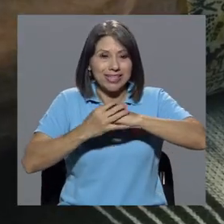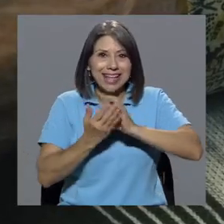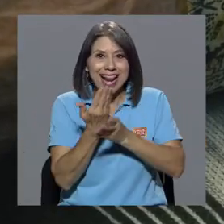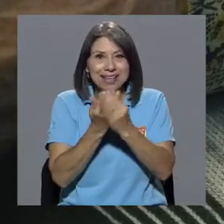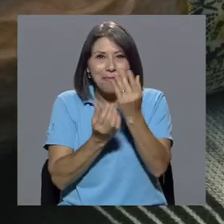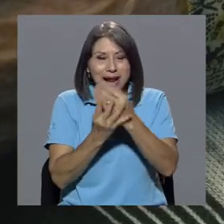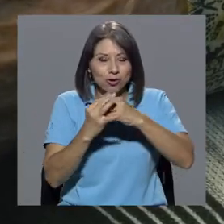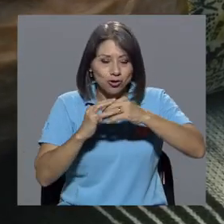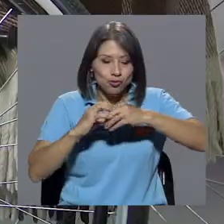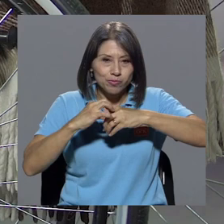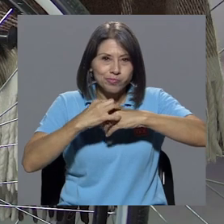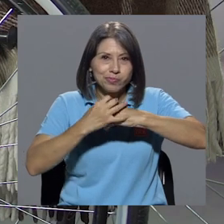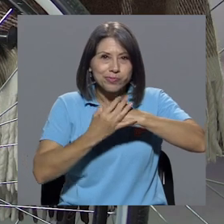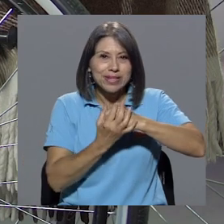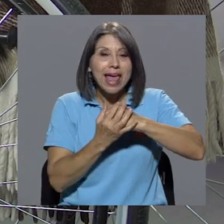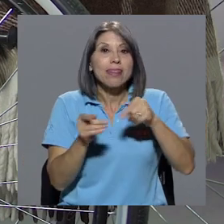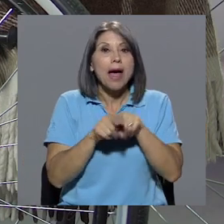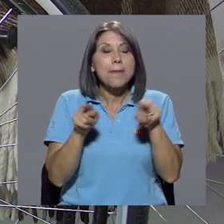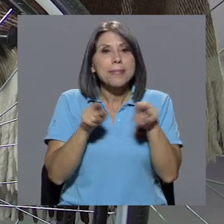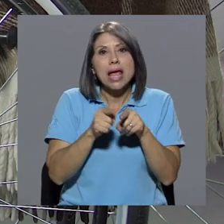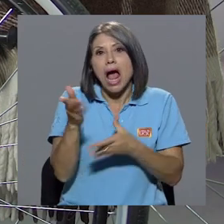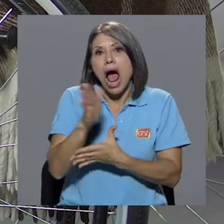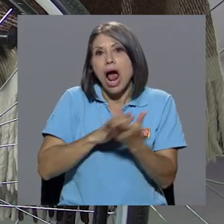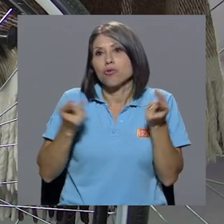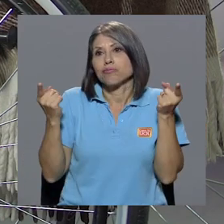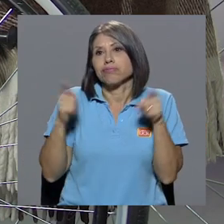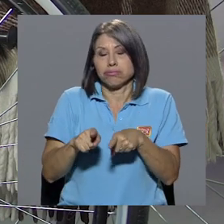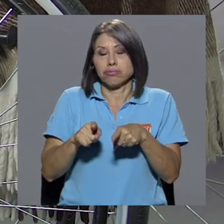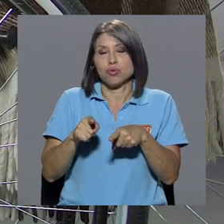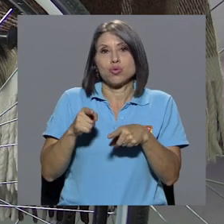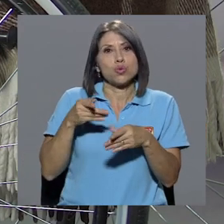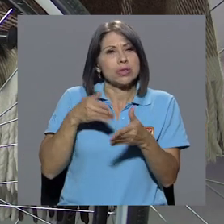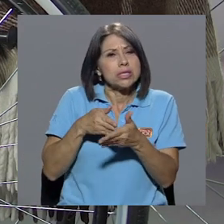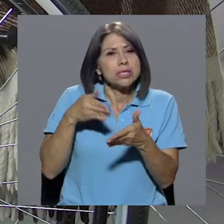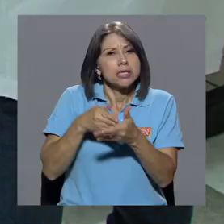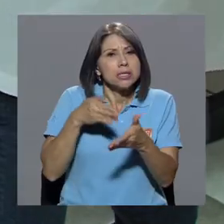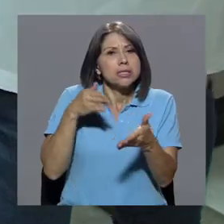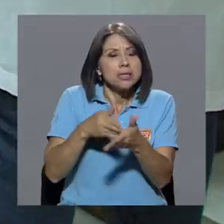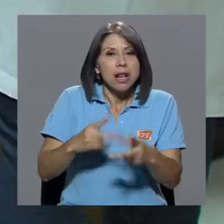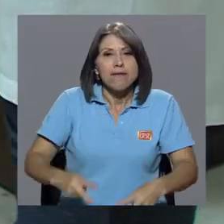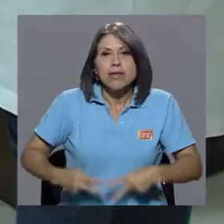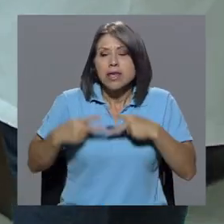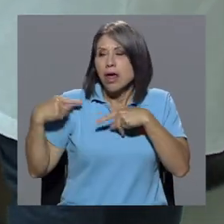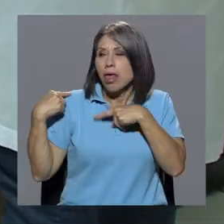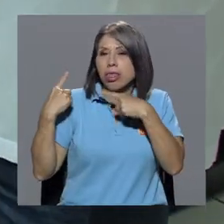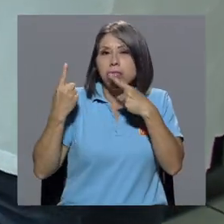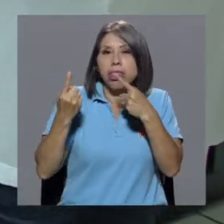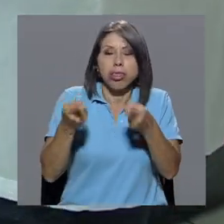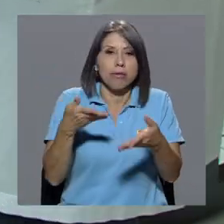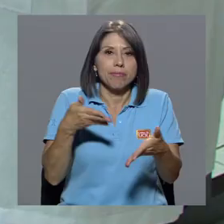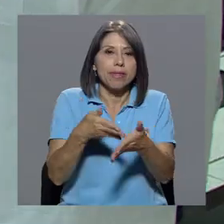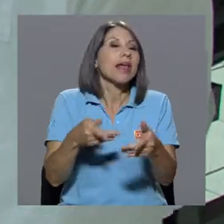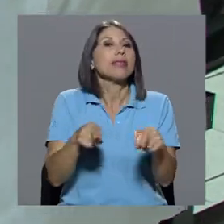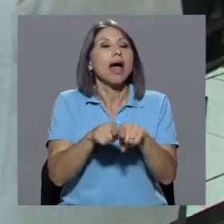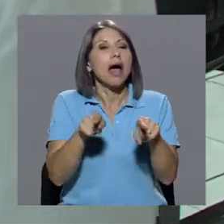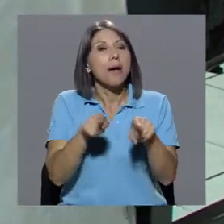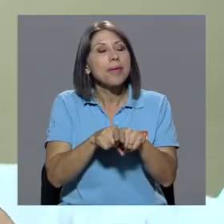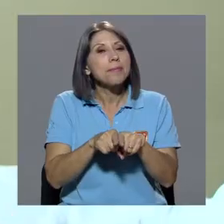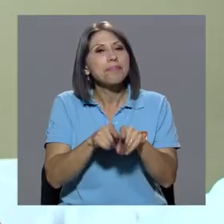El efecto del trauma que hemos sufrido a lo largo de la vida, ¿verdad? También tenemos como